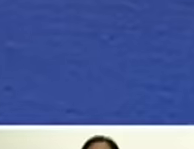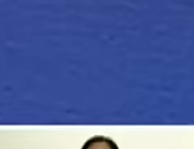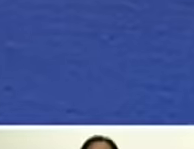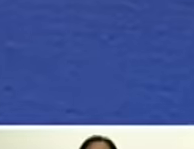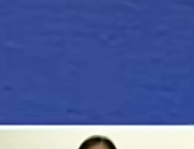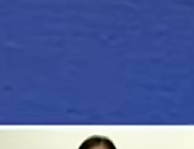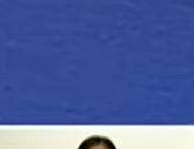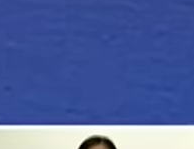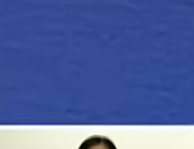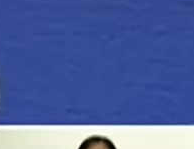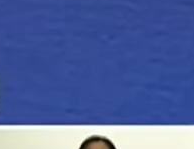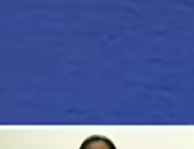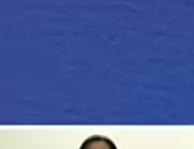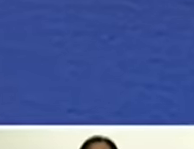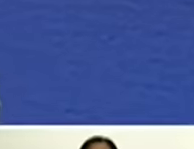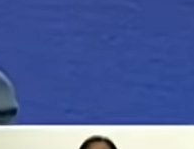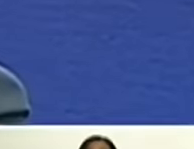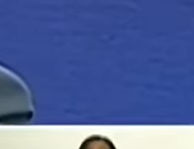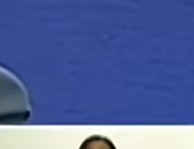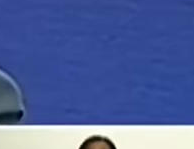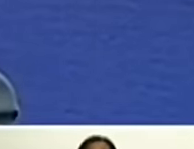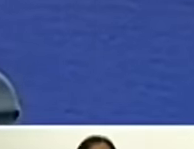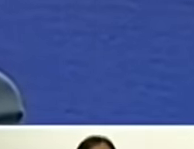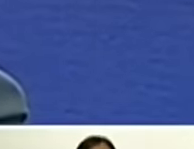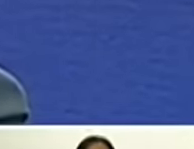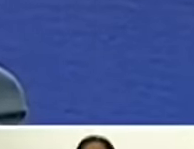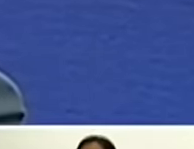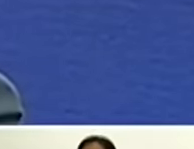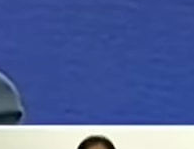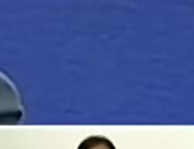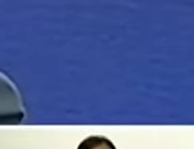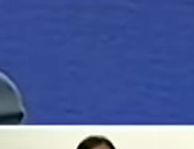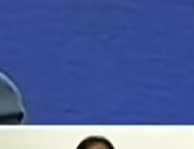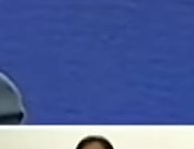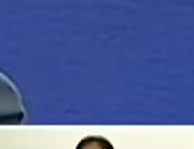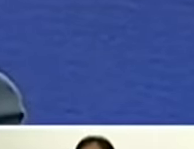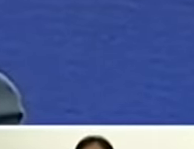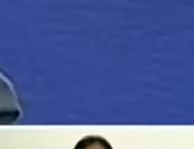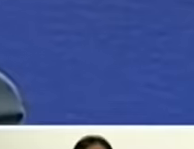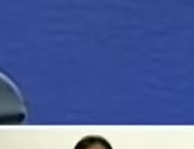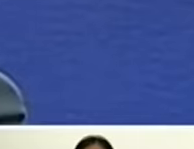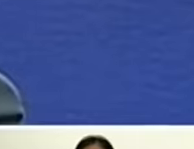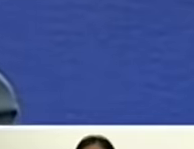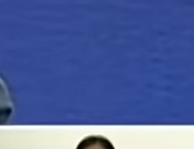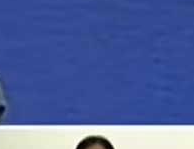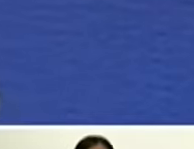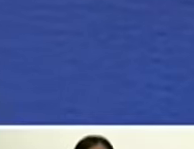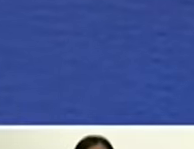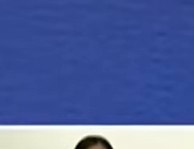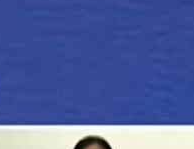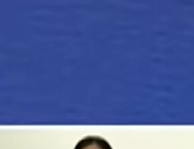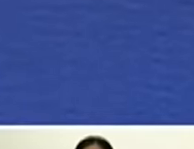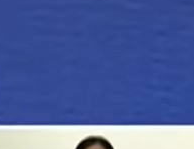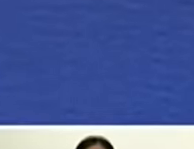territorio. 1850, no había organización popular, poder popular, nada de eso